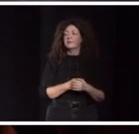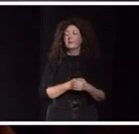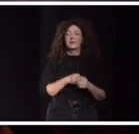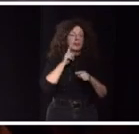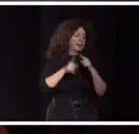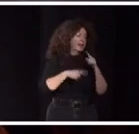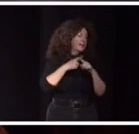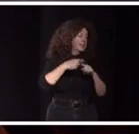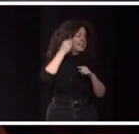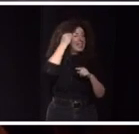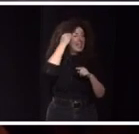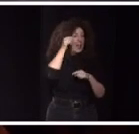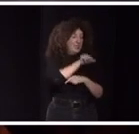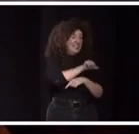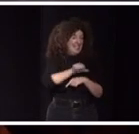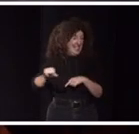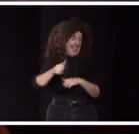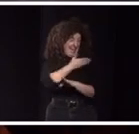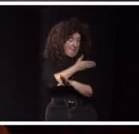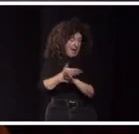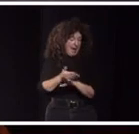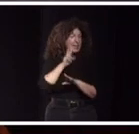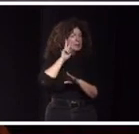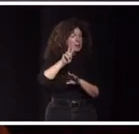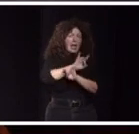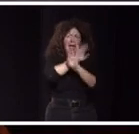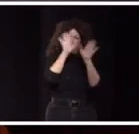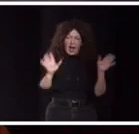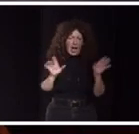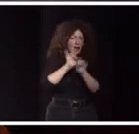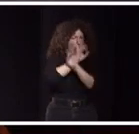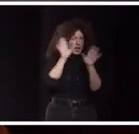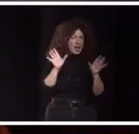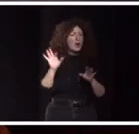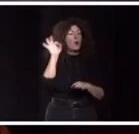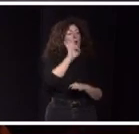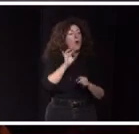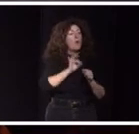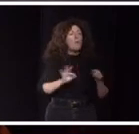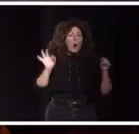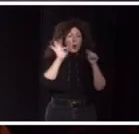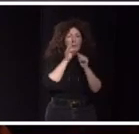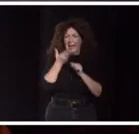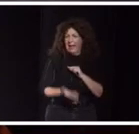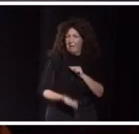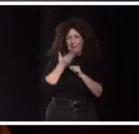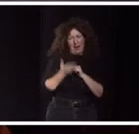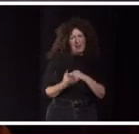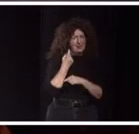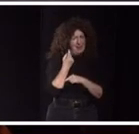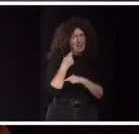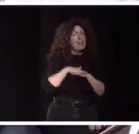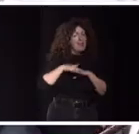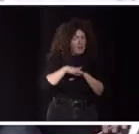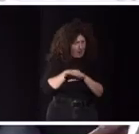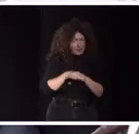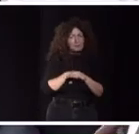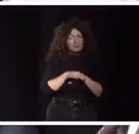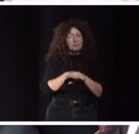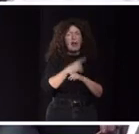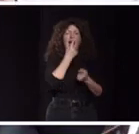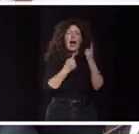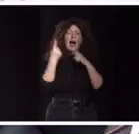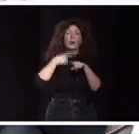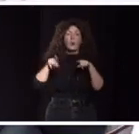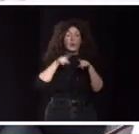creo que en estas semanas ha quedado muy claro, que Podemos es imprescindible. Hay algunas cosas